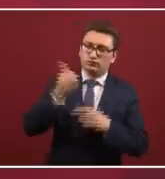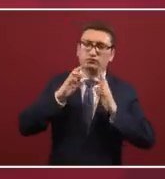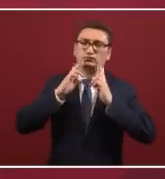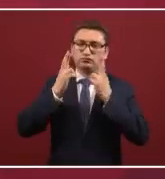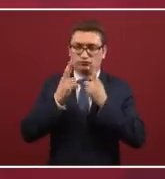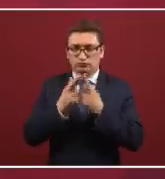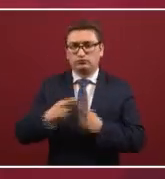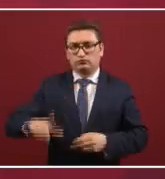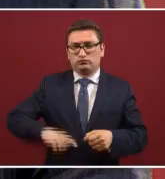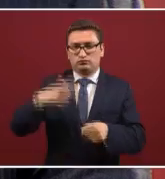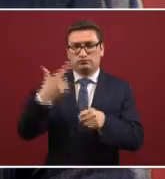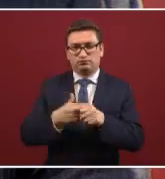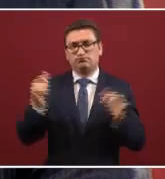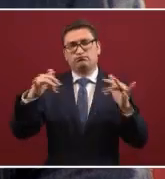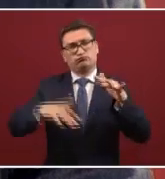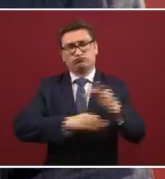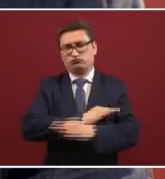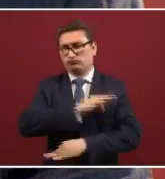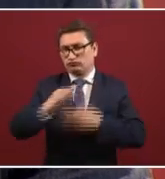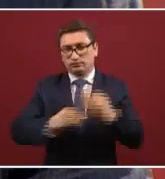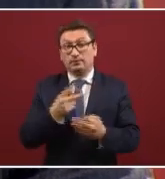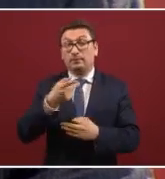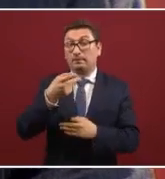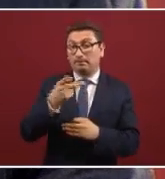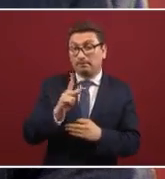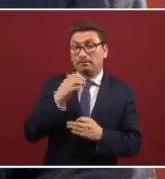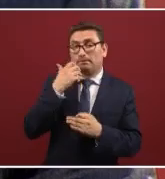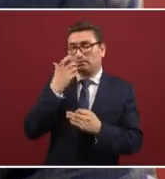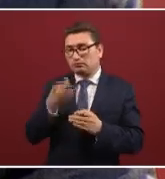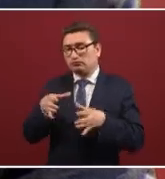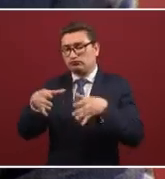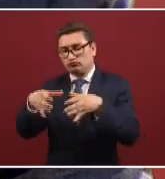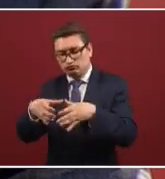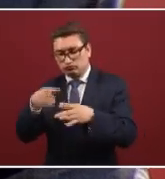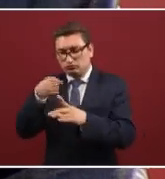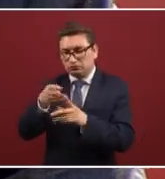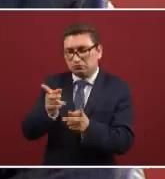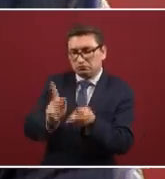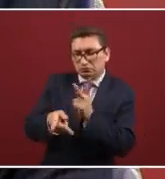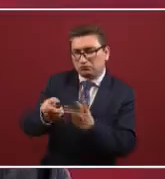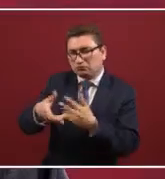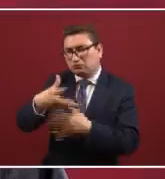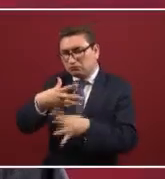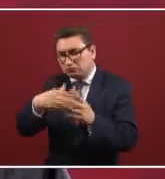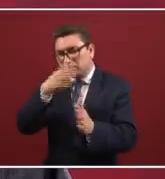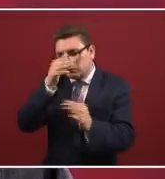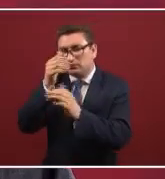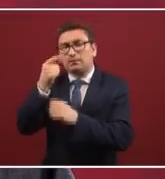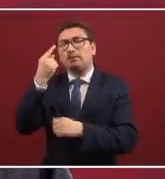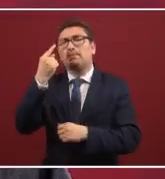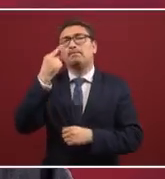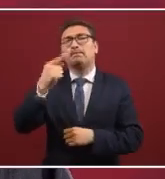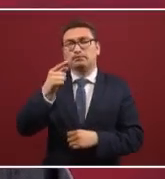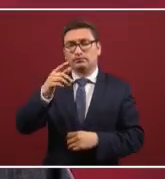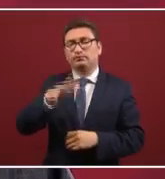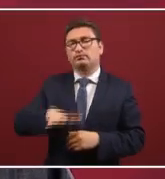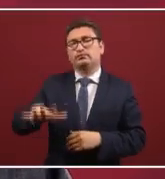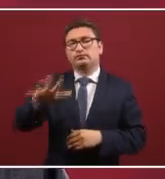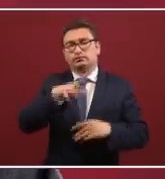conversar, platicar, acordar en beneficio de los ciudadanos de todos los